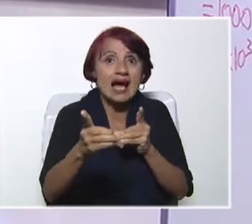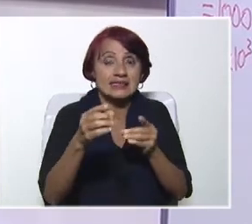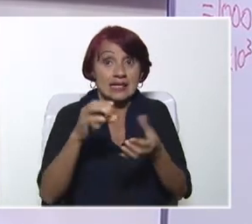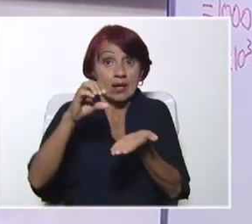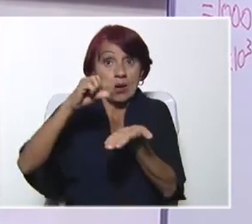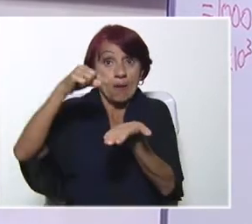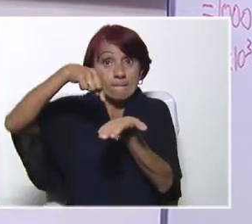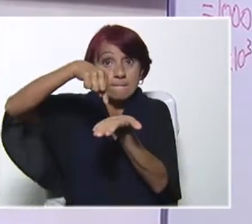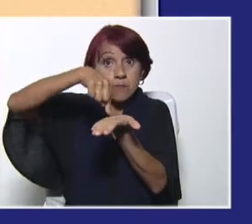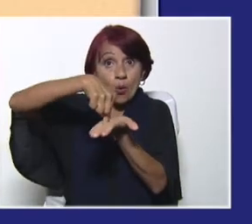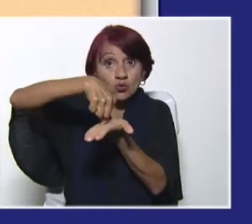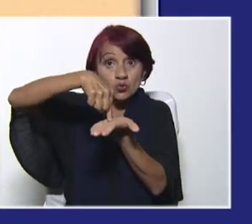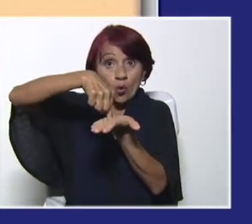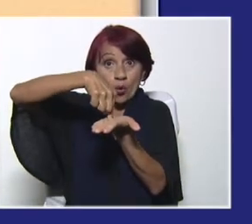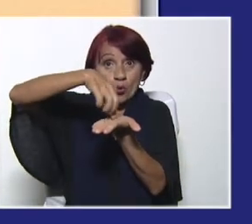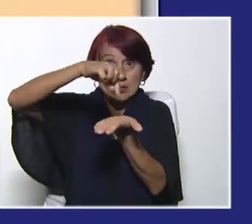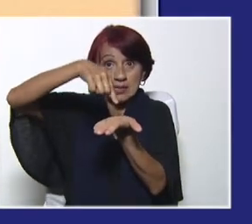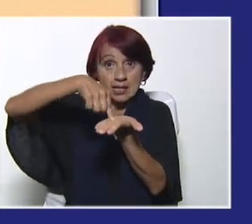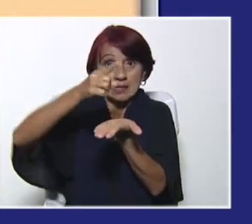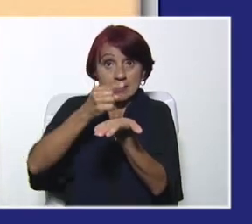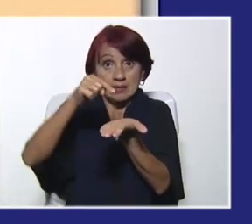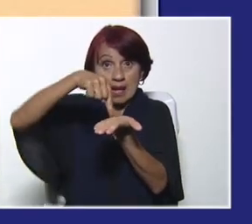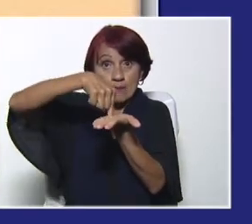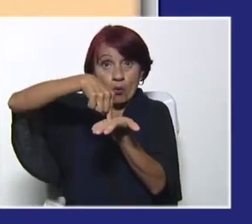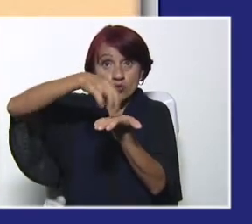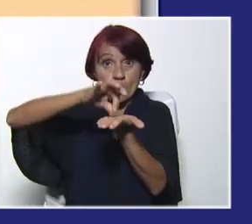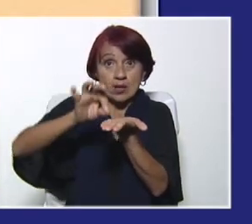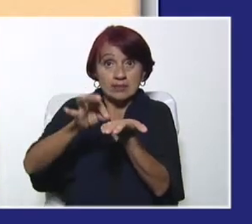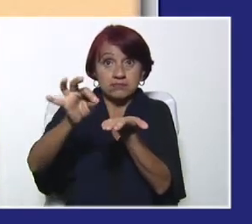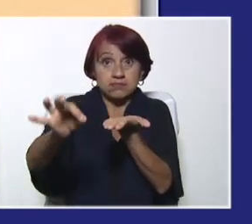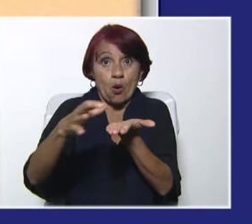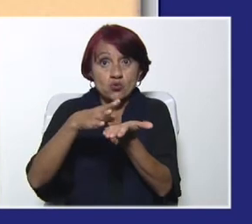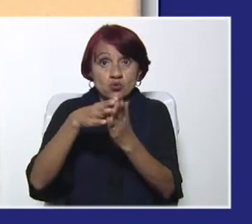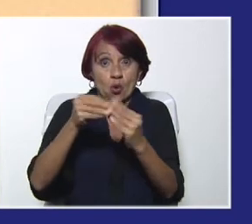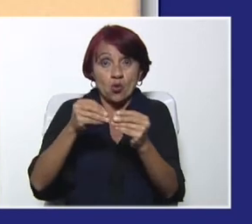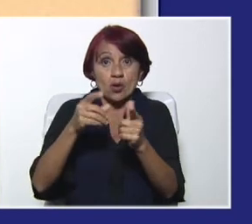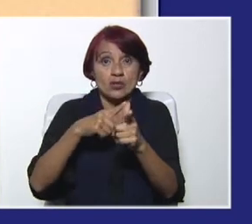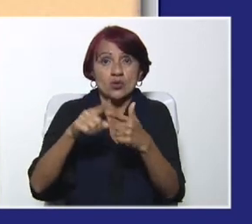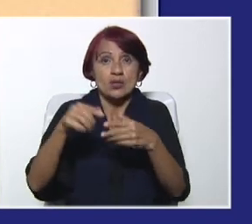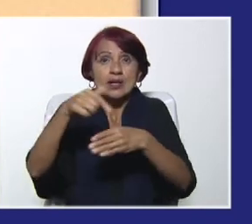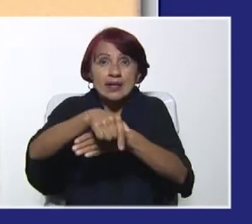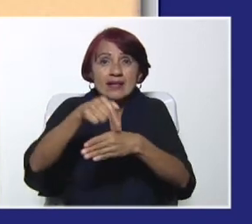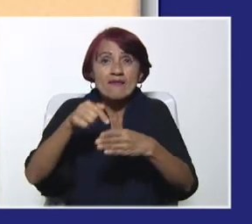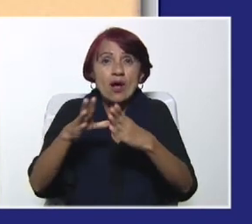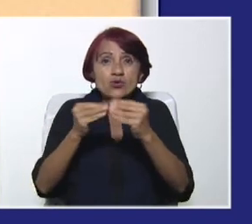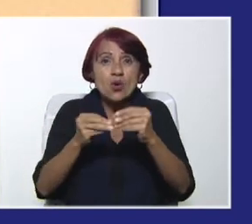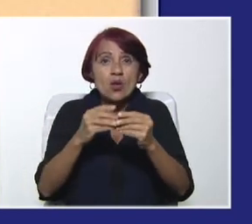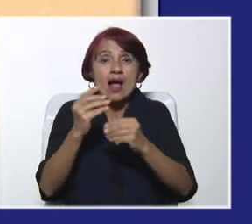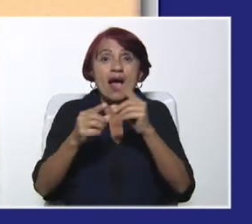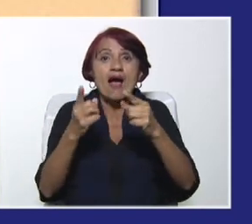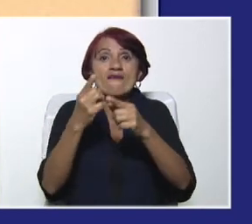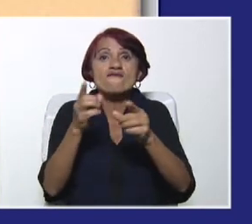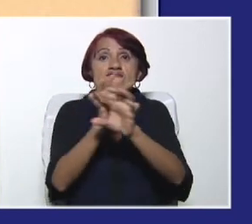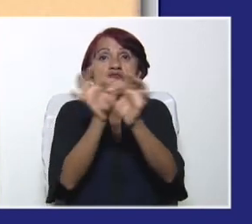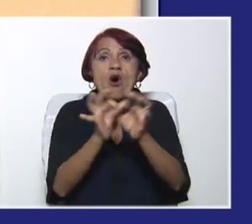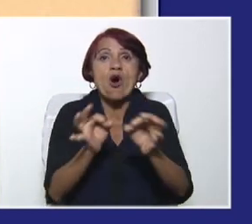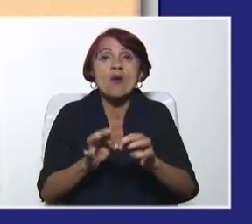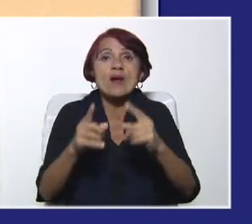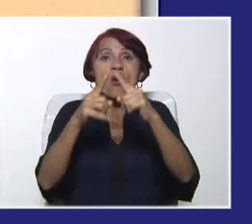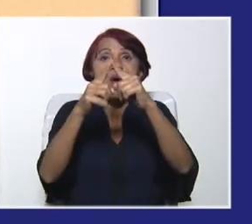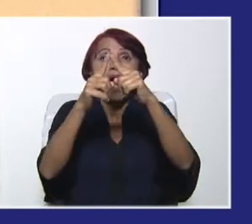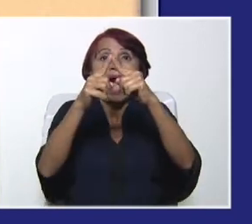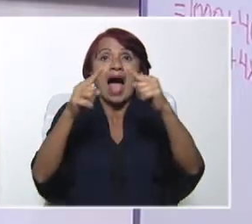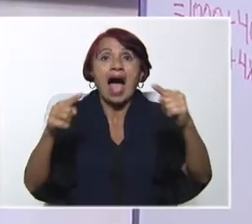circunferencia. Y cuando nosotros utilizamos esa distancia y formamos un ángulo, así como lo vemos aquí